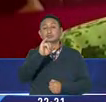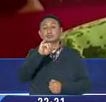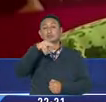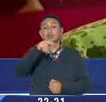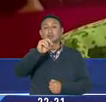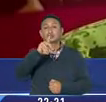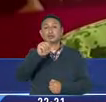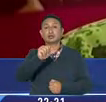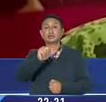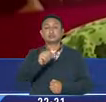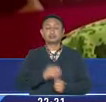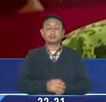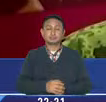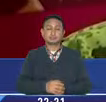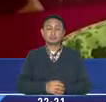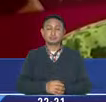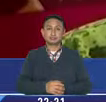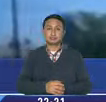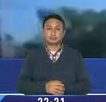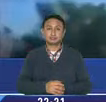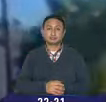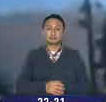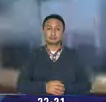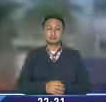afín al cártel del Pacífico.